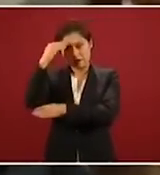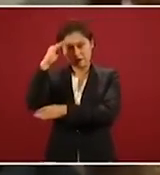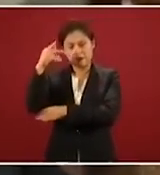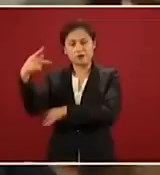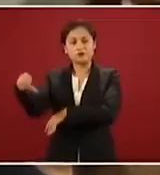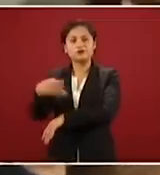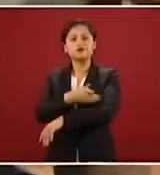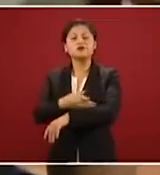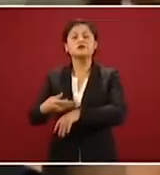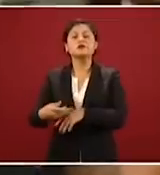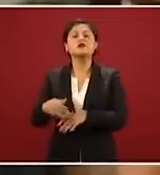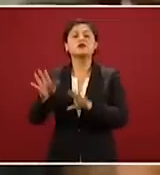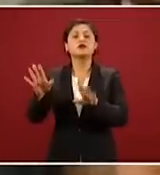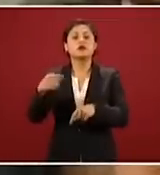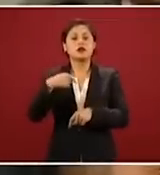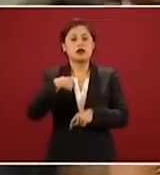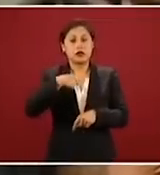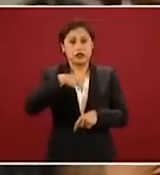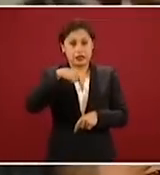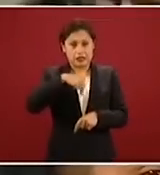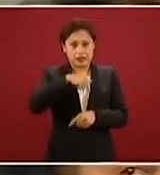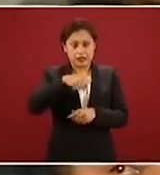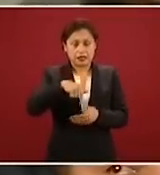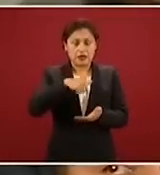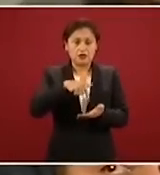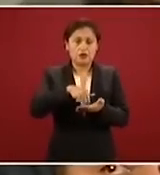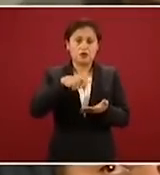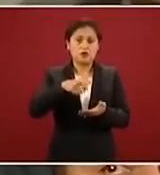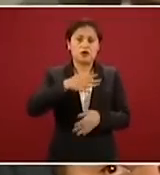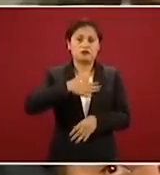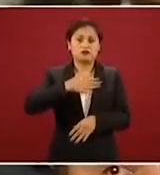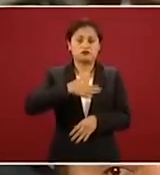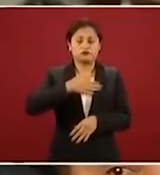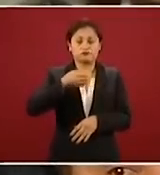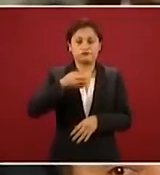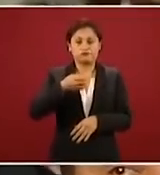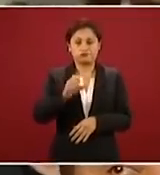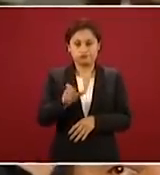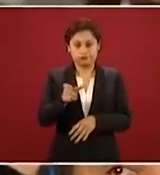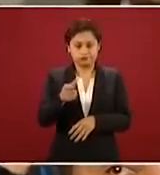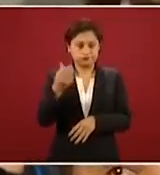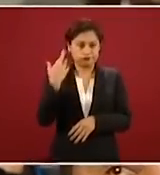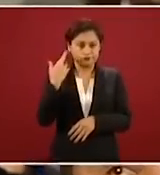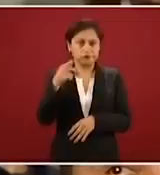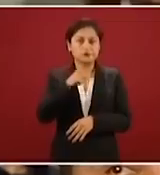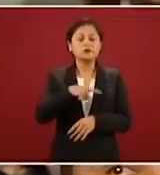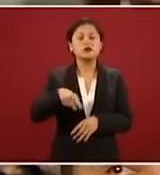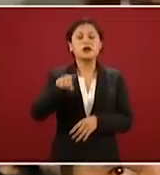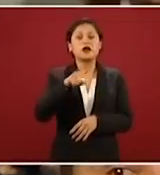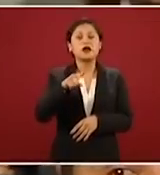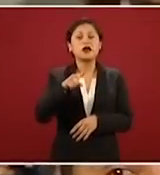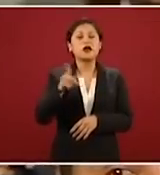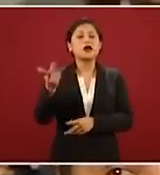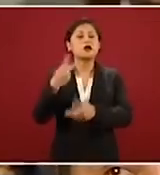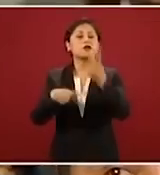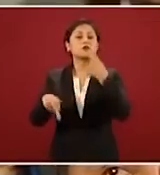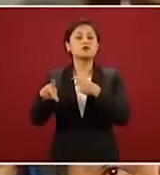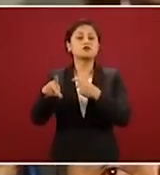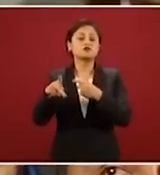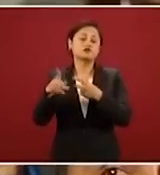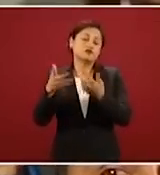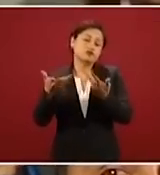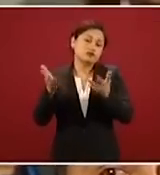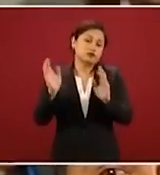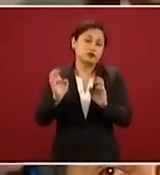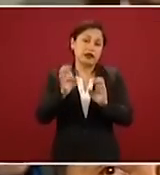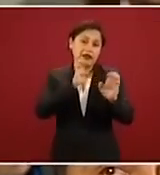Tuvimos en Central FM la oportunidad de entrevistar a un custodio, a quien por obvias razones, por su seguridad,